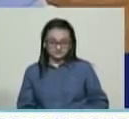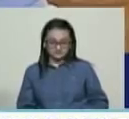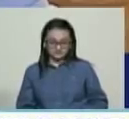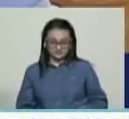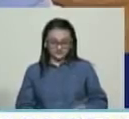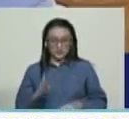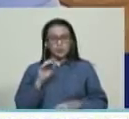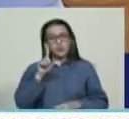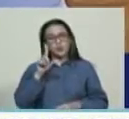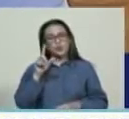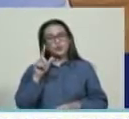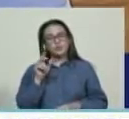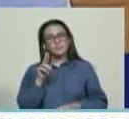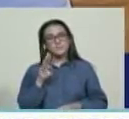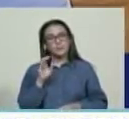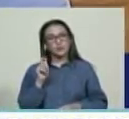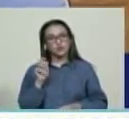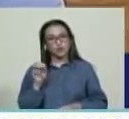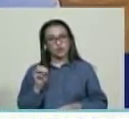Butó. Petit.